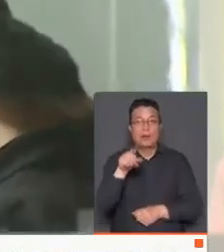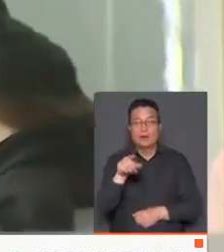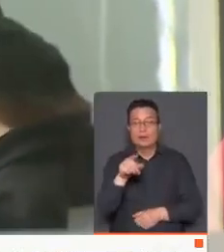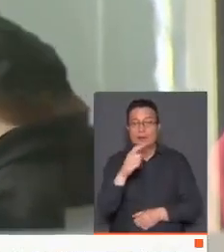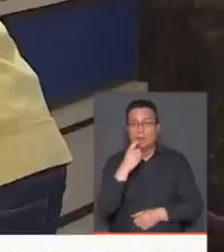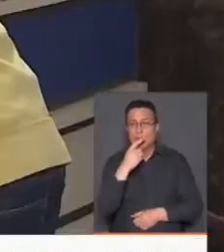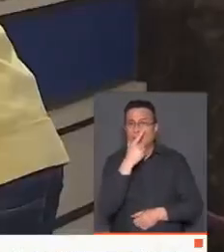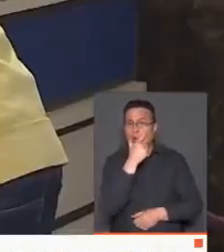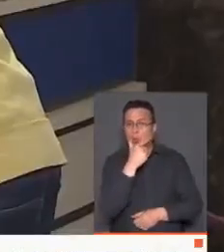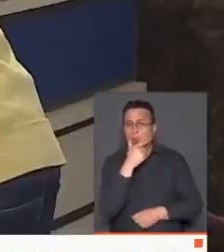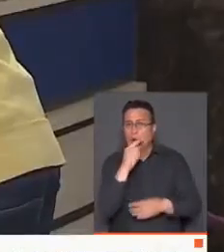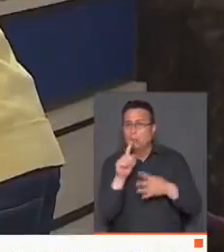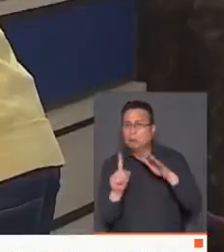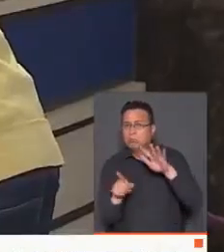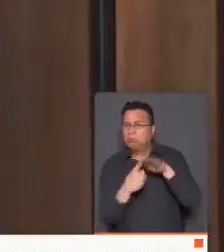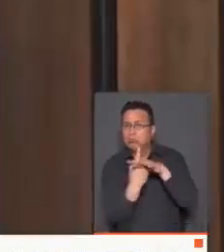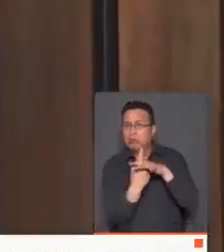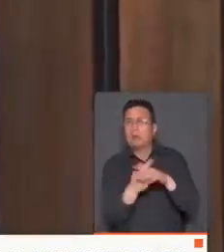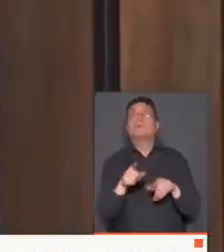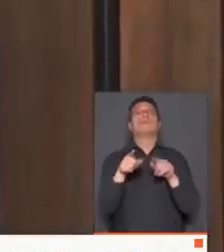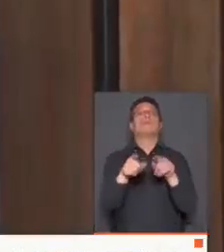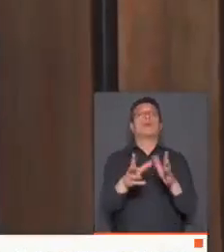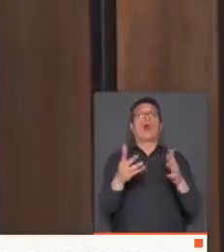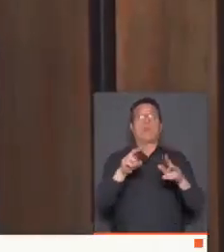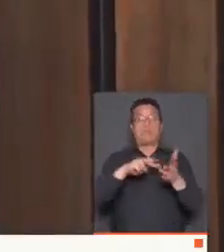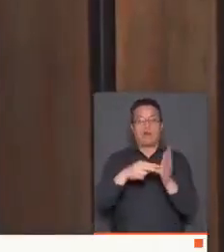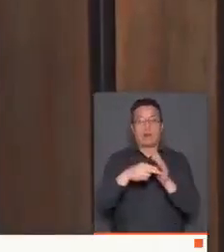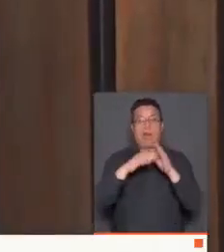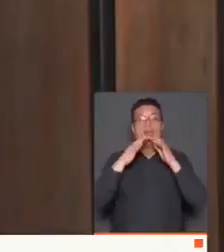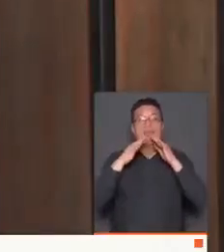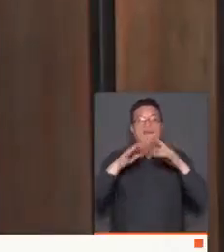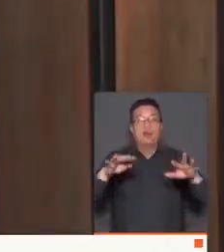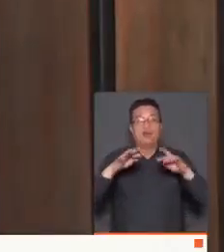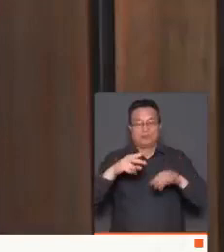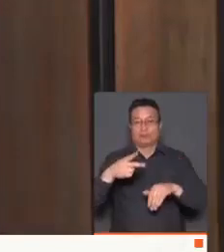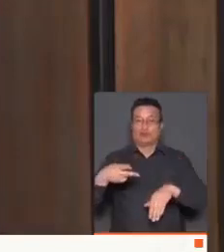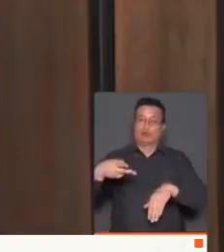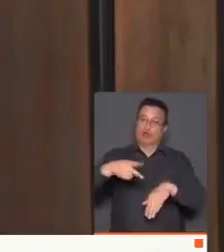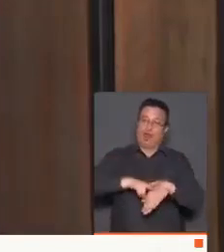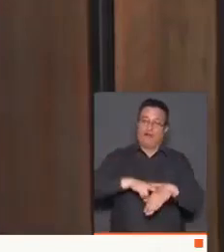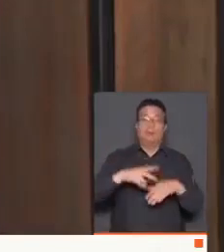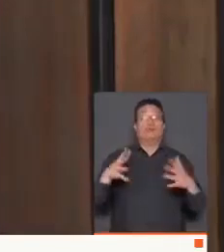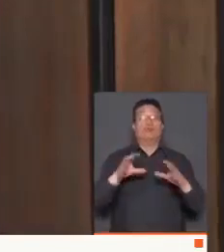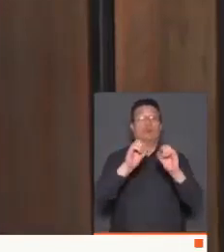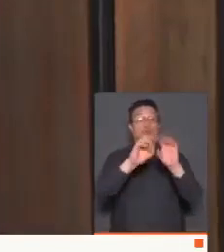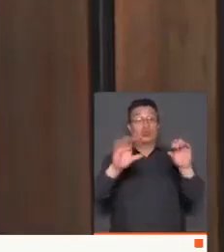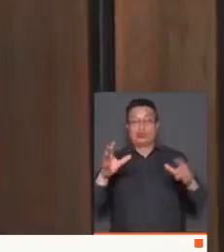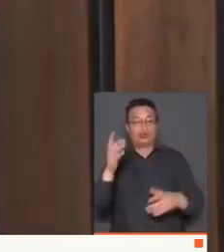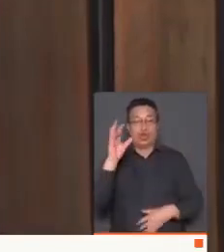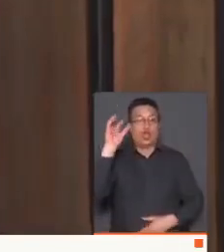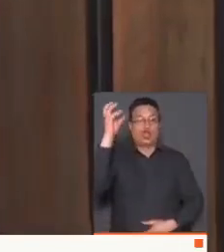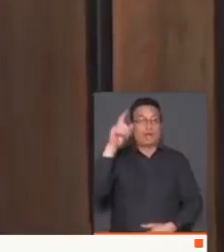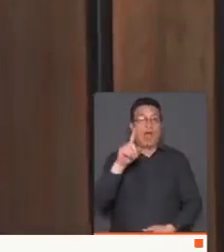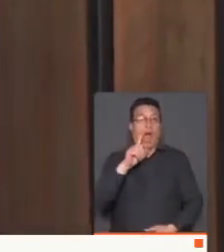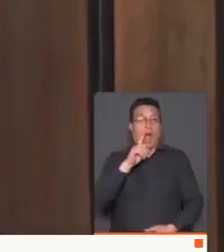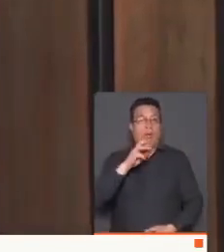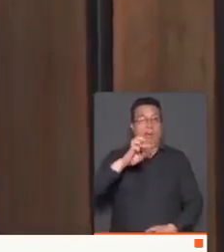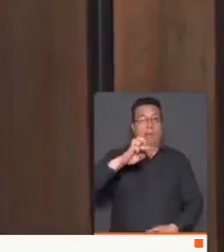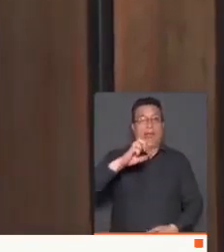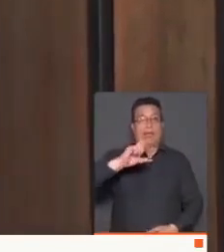inquietudes problema que hay hoy día de difusión es doble primero de que mucha gente no sabe que existe la pgu